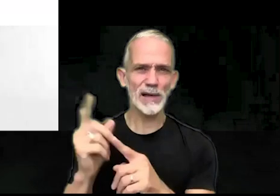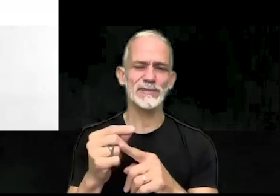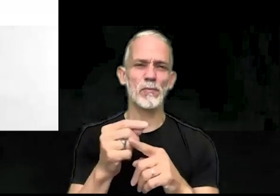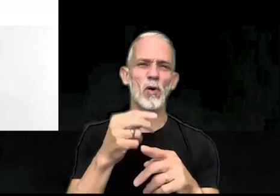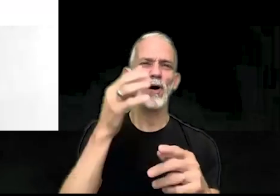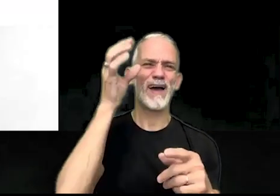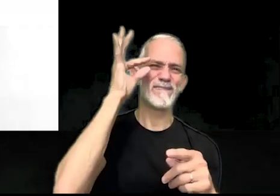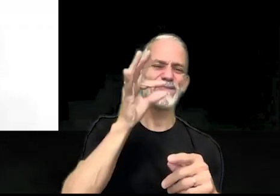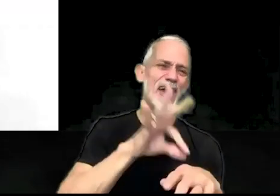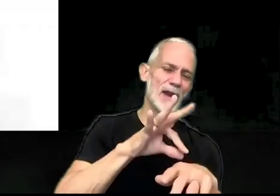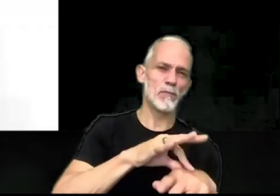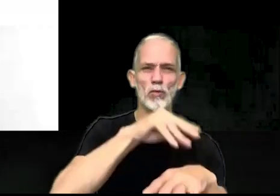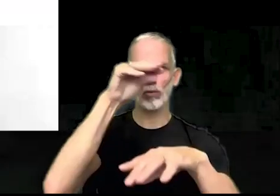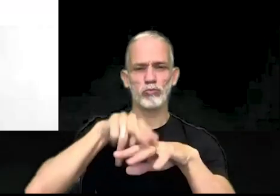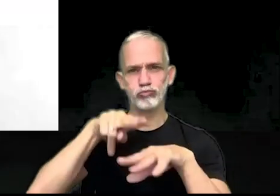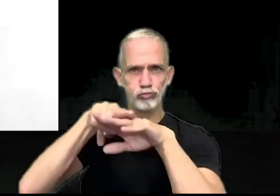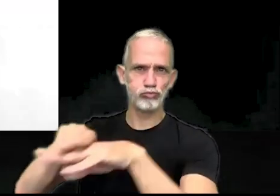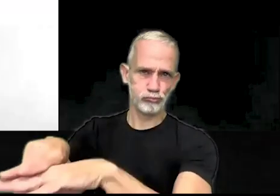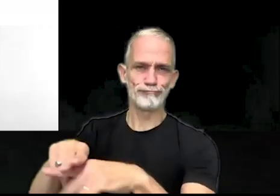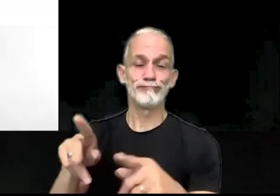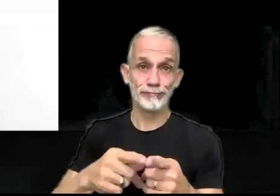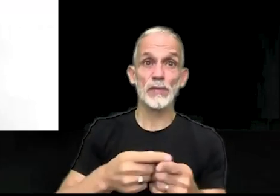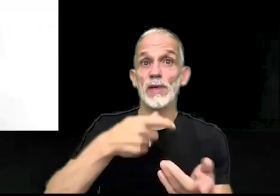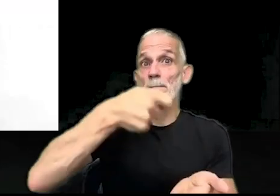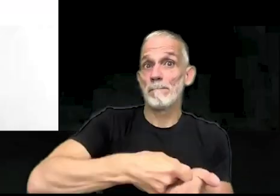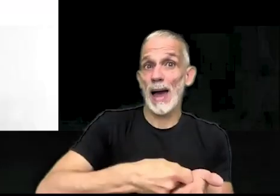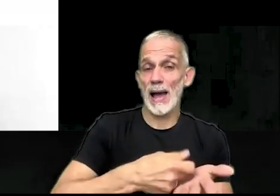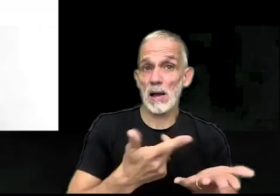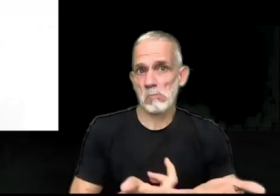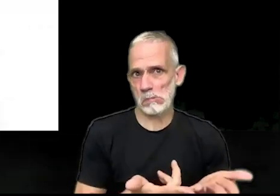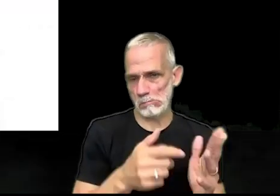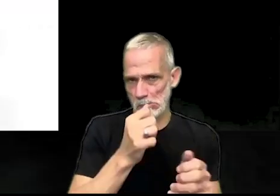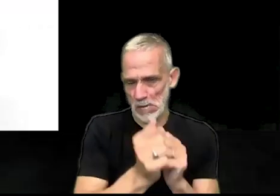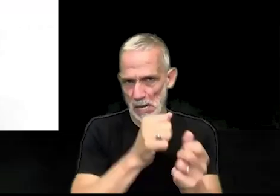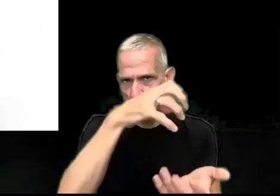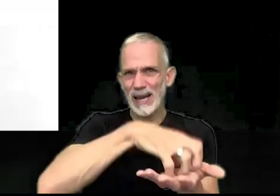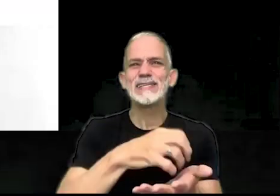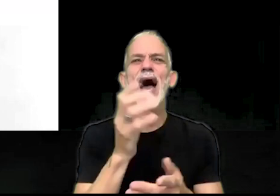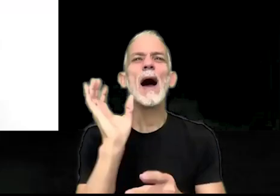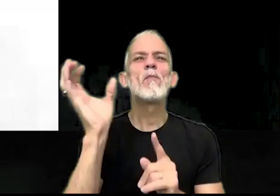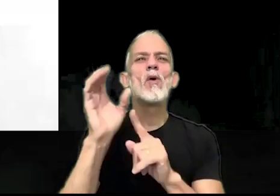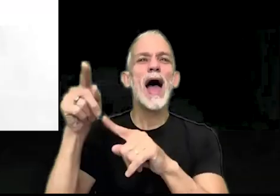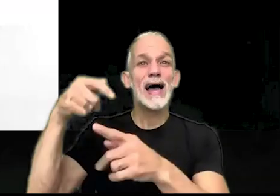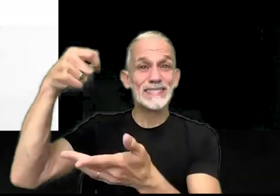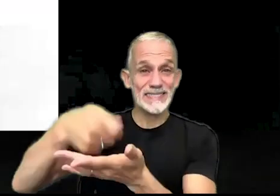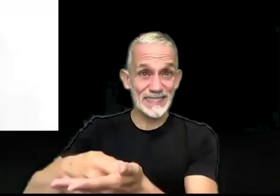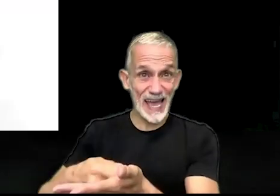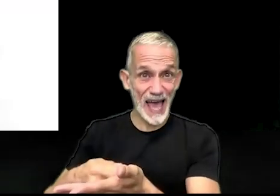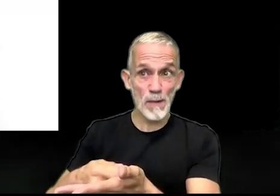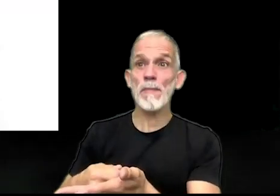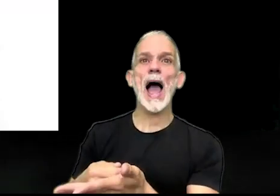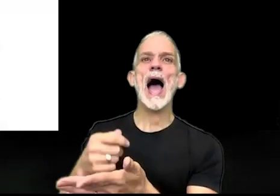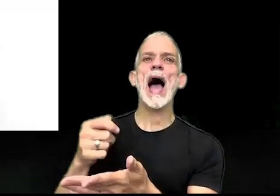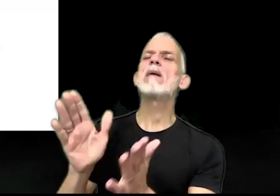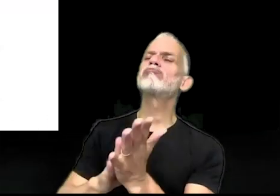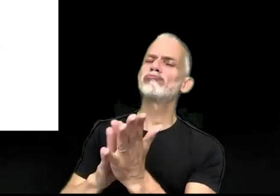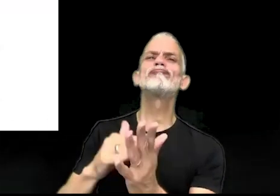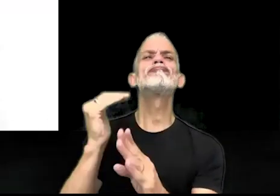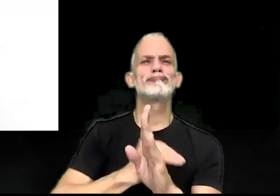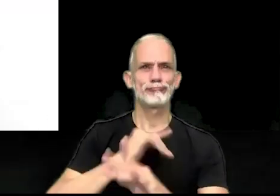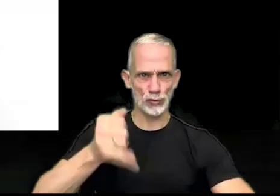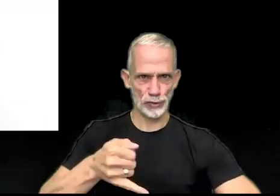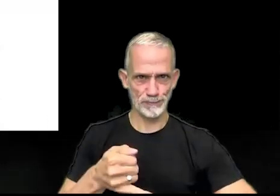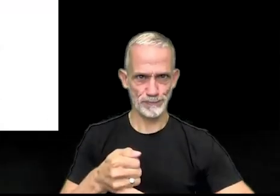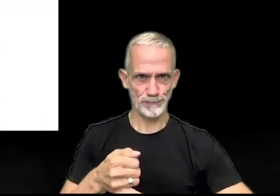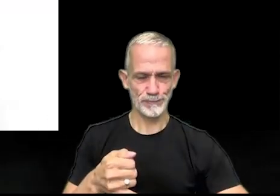O sea que si ustedes pagan honorarios a una firma de ambulancias, podría considerarse una